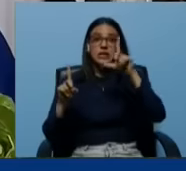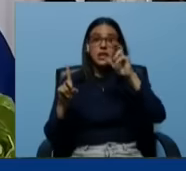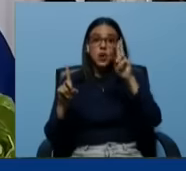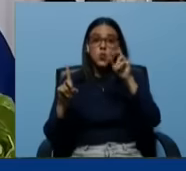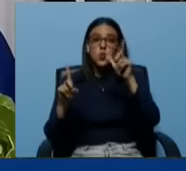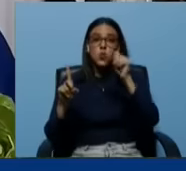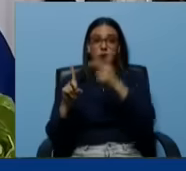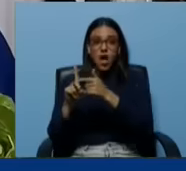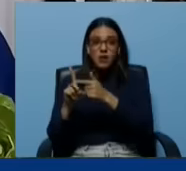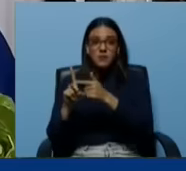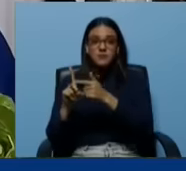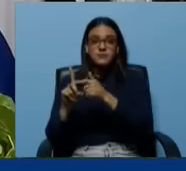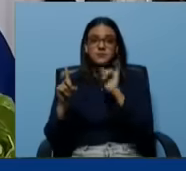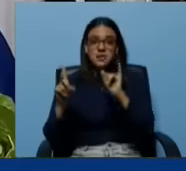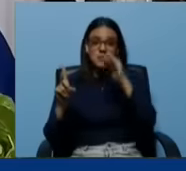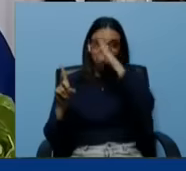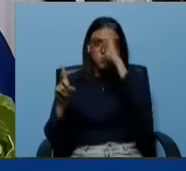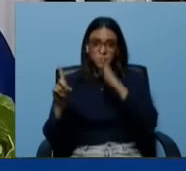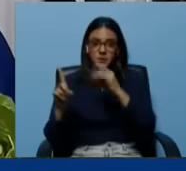bueno,